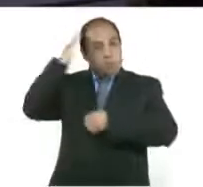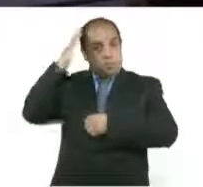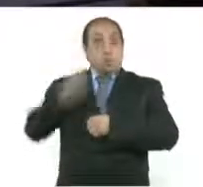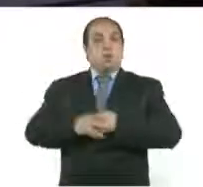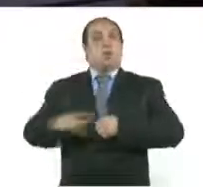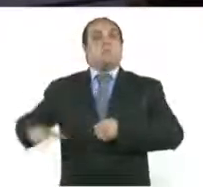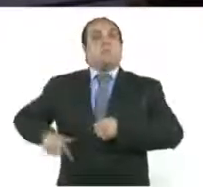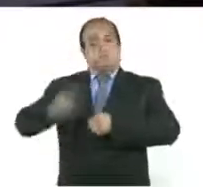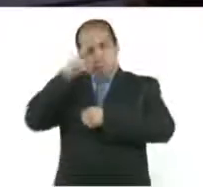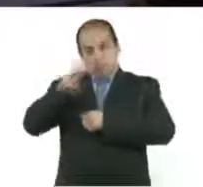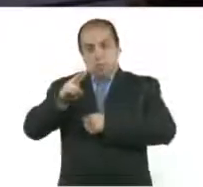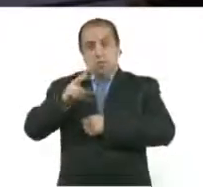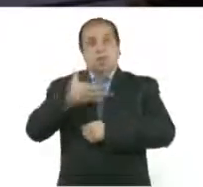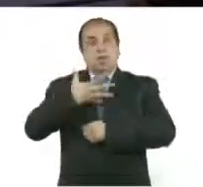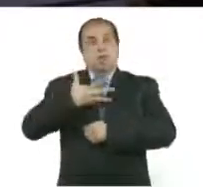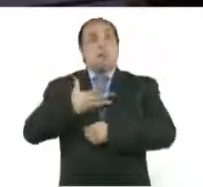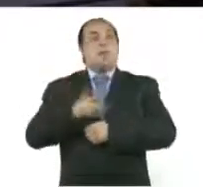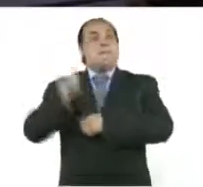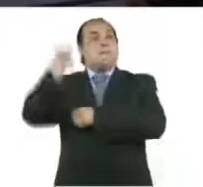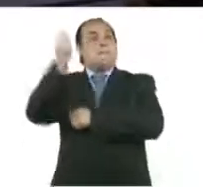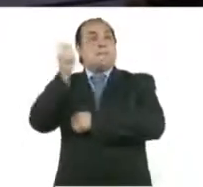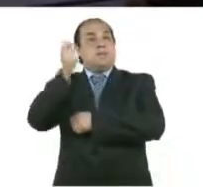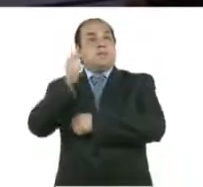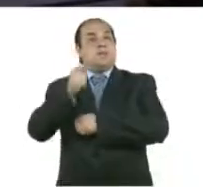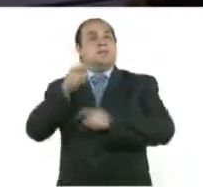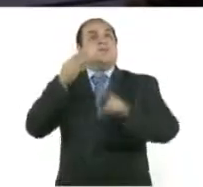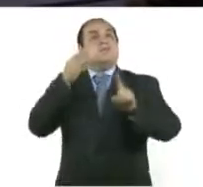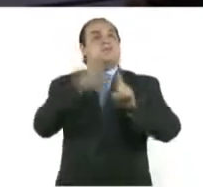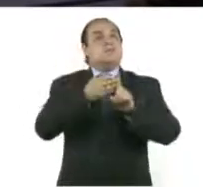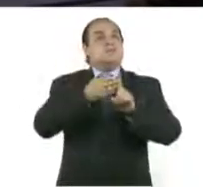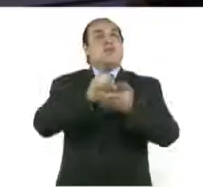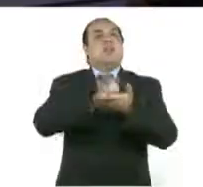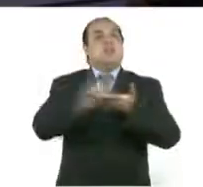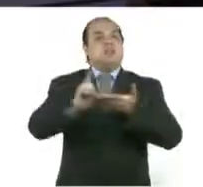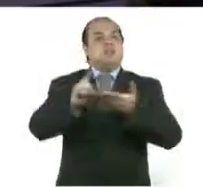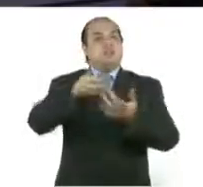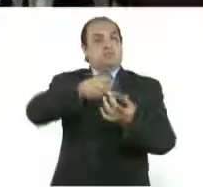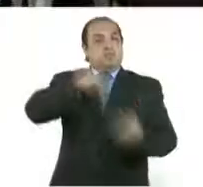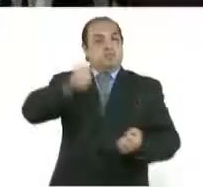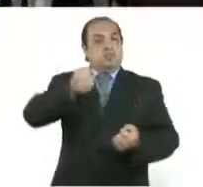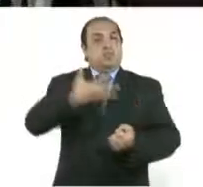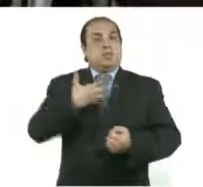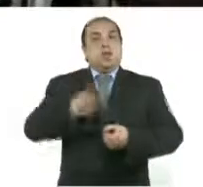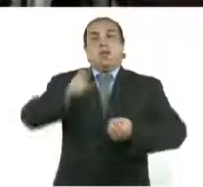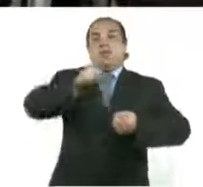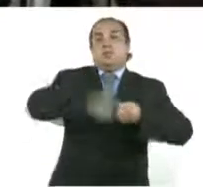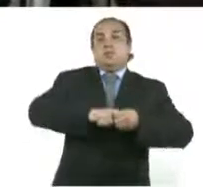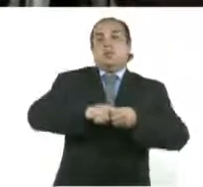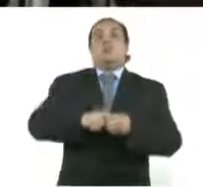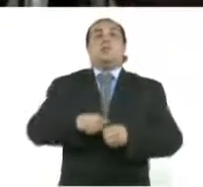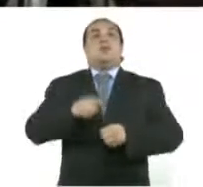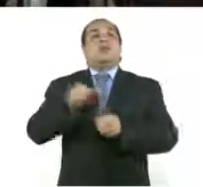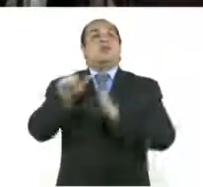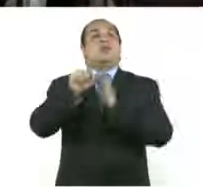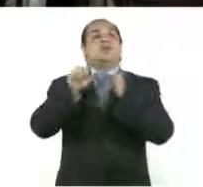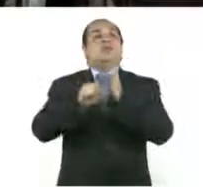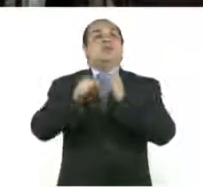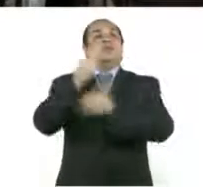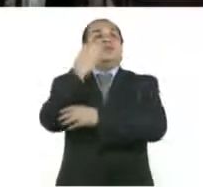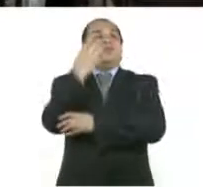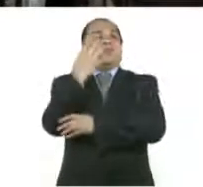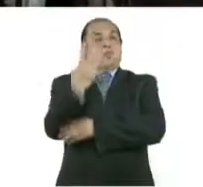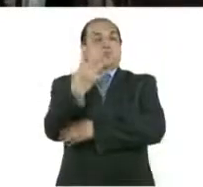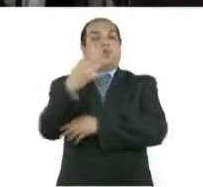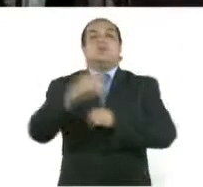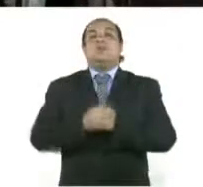establecer esta pensión como un derecho constitucional establecido en el artículo 4 de nuestra Carta Magna.